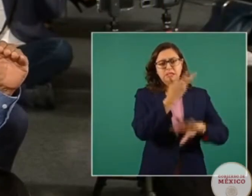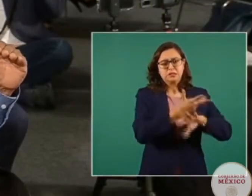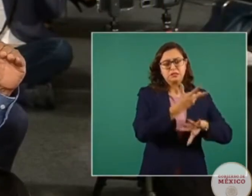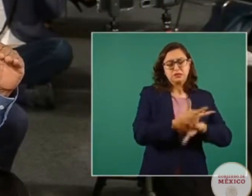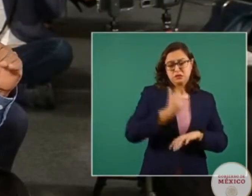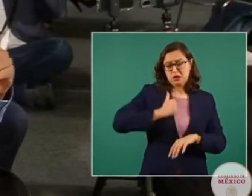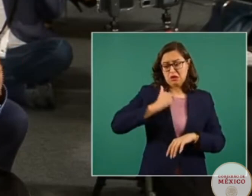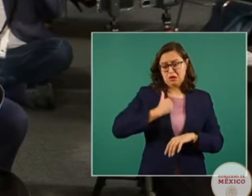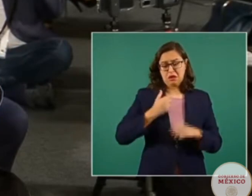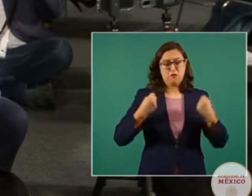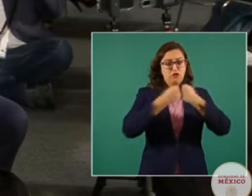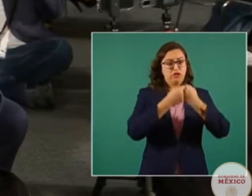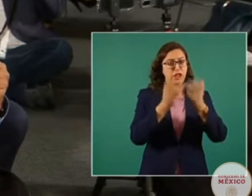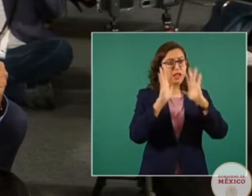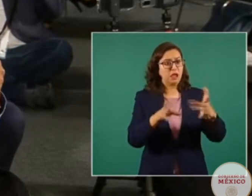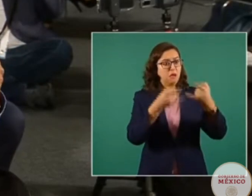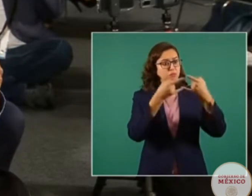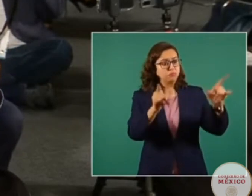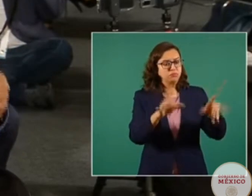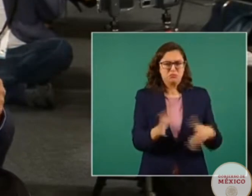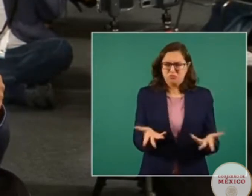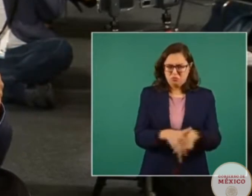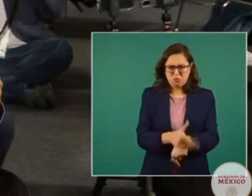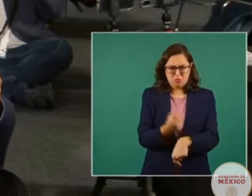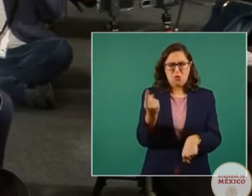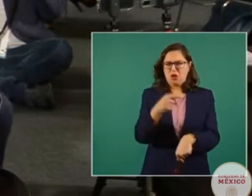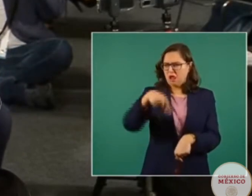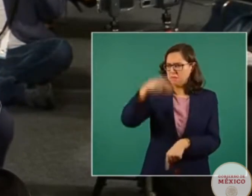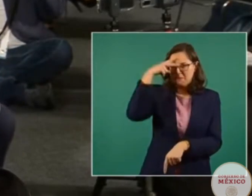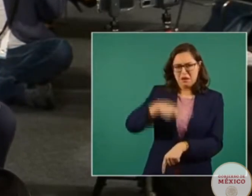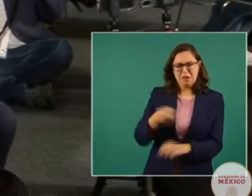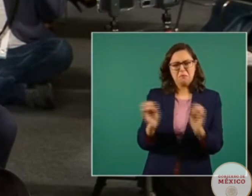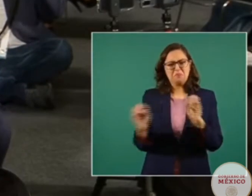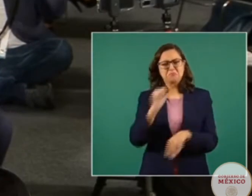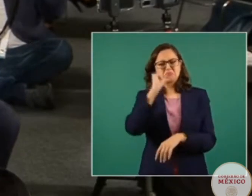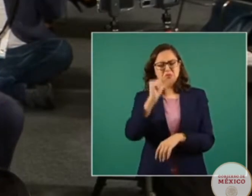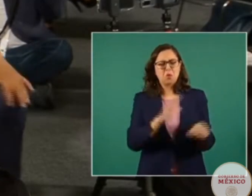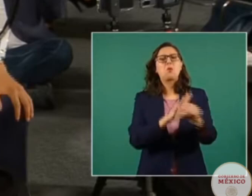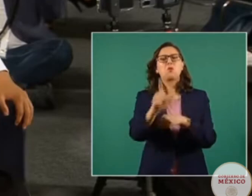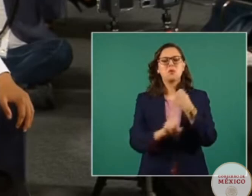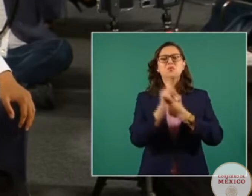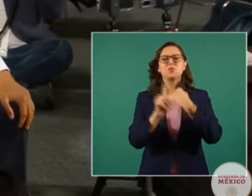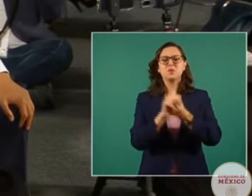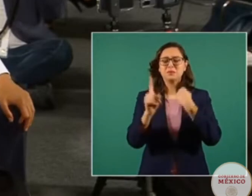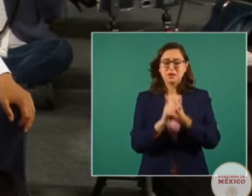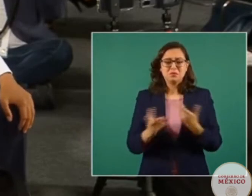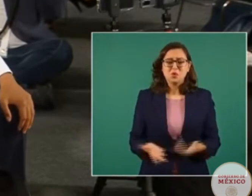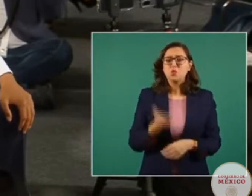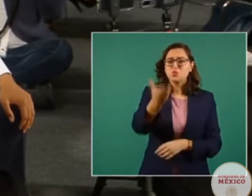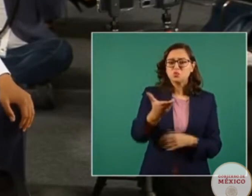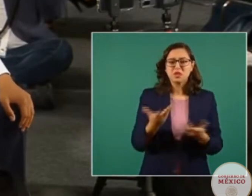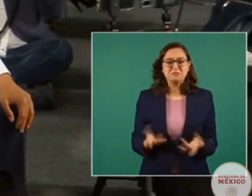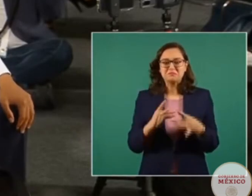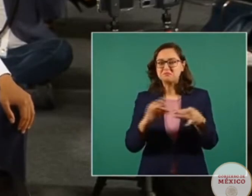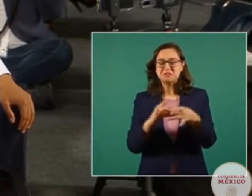fronteras libremente. México no. Exactamente cuál es el problema. Ya lo han tratado muchas veces, pero como que no se entiende exactamente cuál es